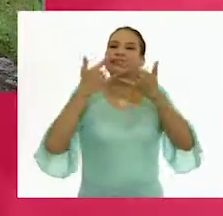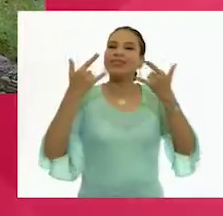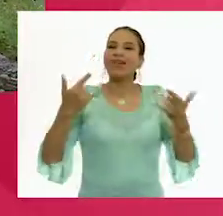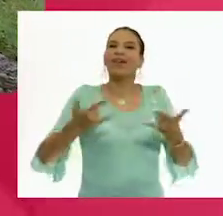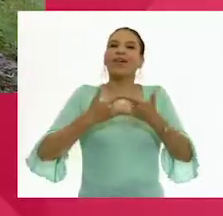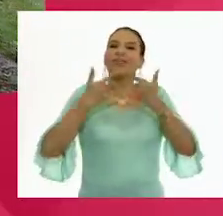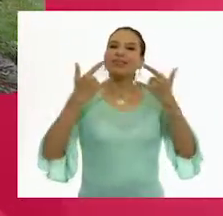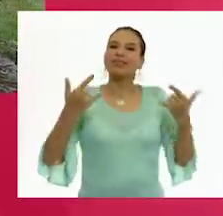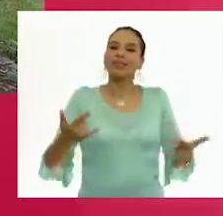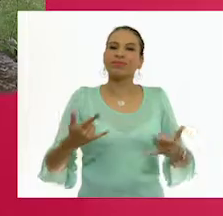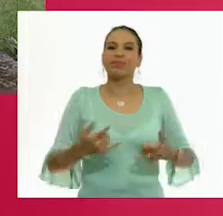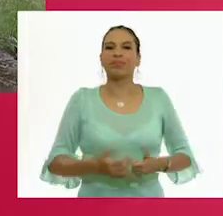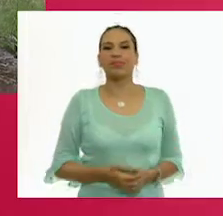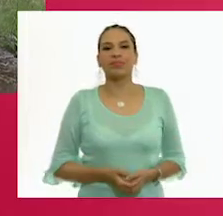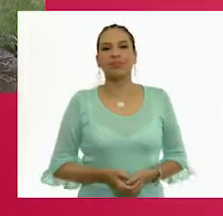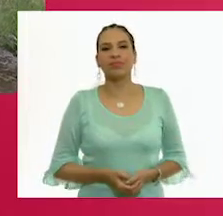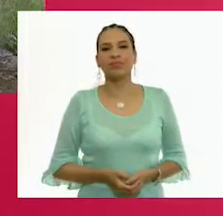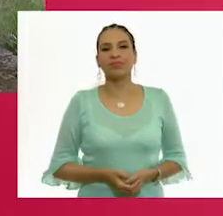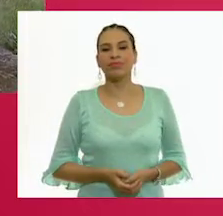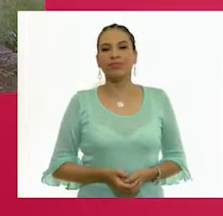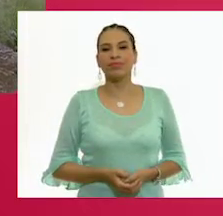tiempo.